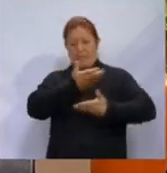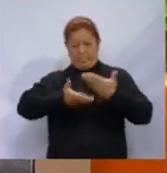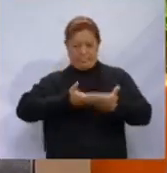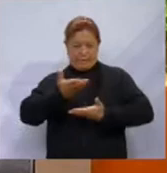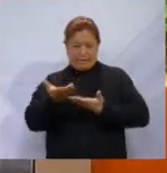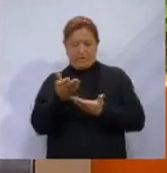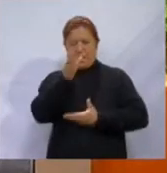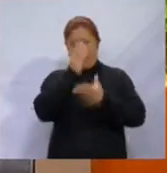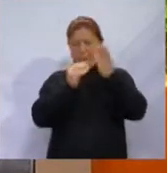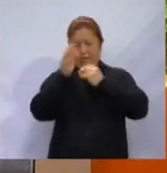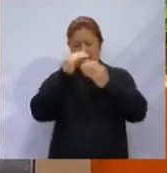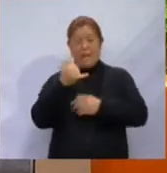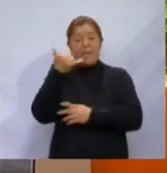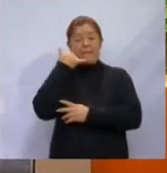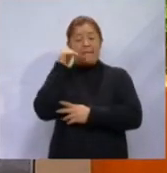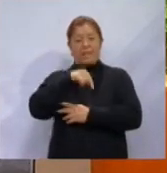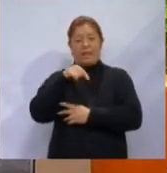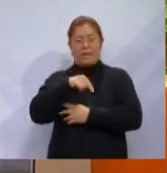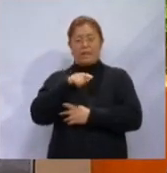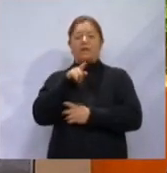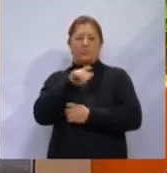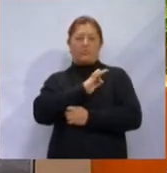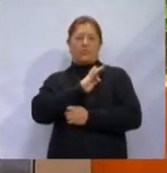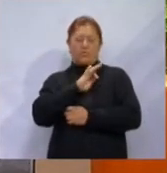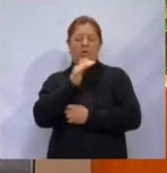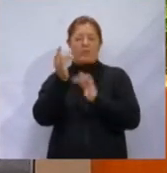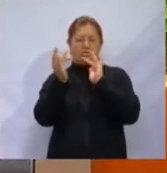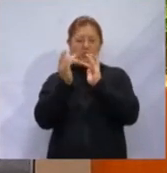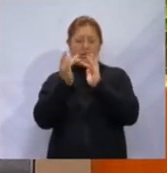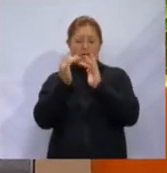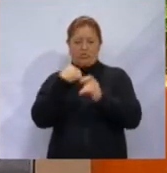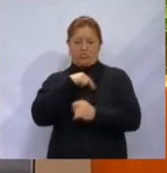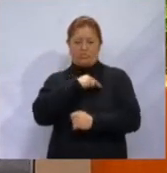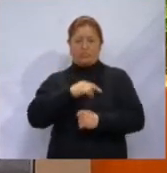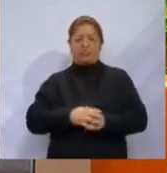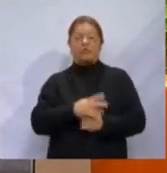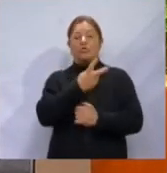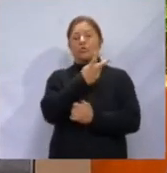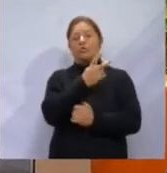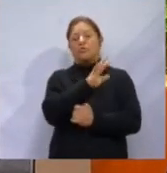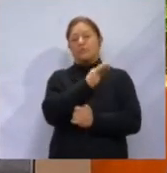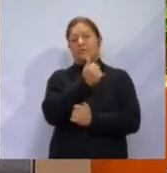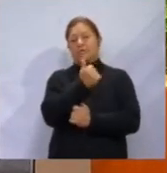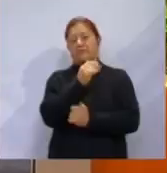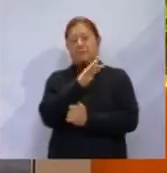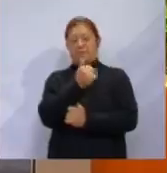los teléfonos en el estudio para que puedan ponerse en contacto con nosotros,